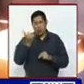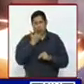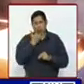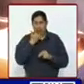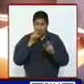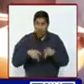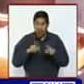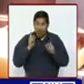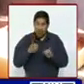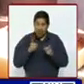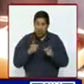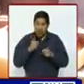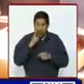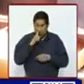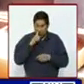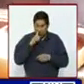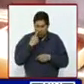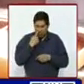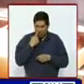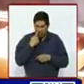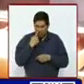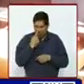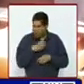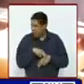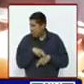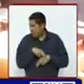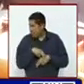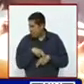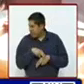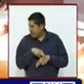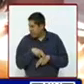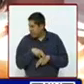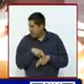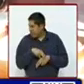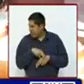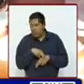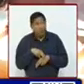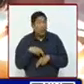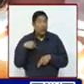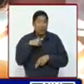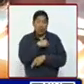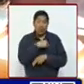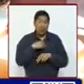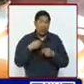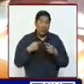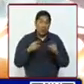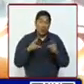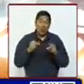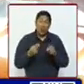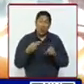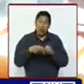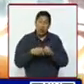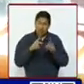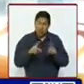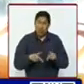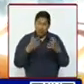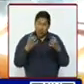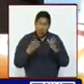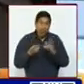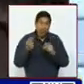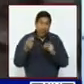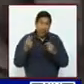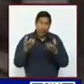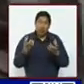el pasajero mismo ya se aburre, ya sentado, ya toda situación. Si vamos a andar después ya no van a subir la gente, entonces la gente quiere